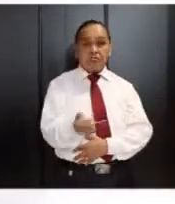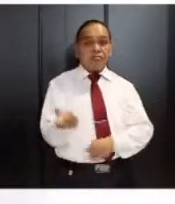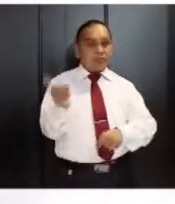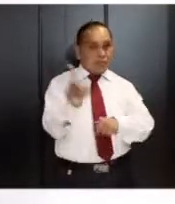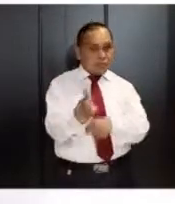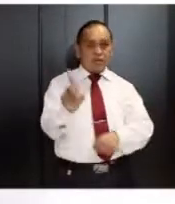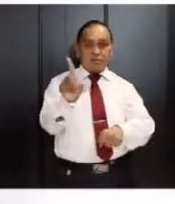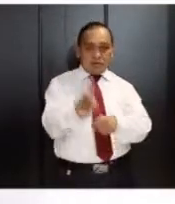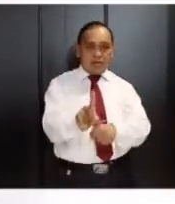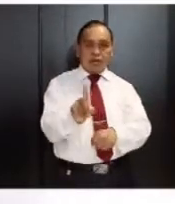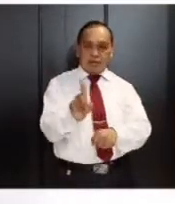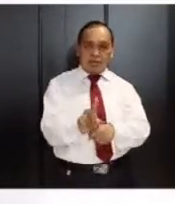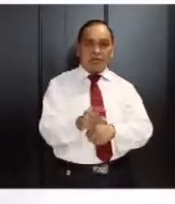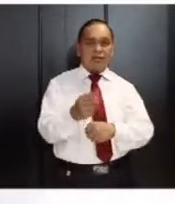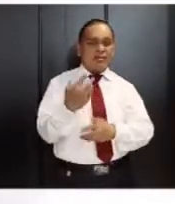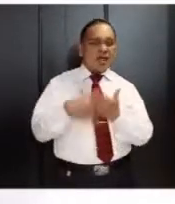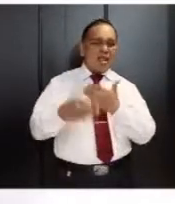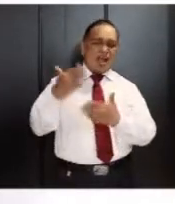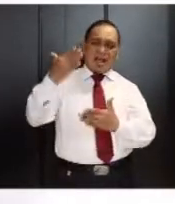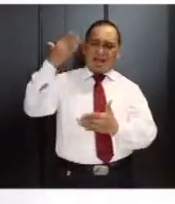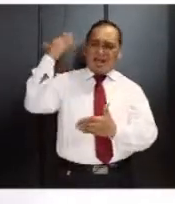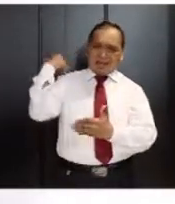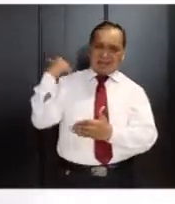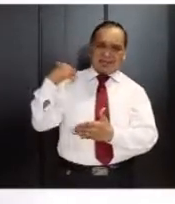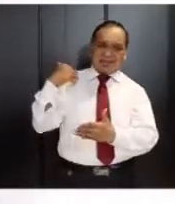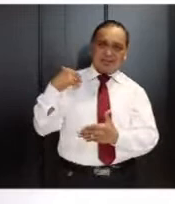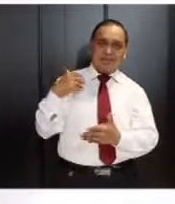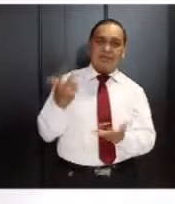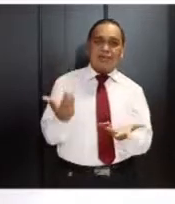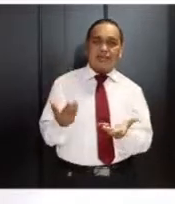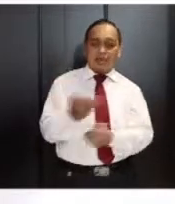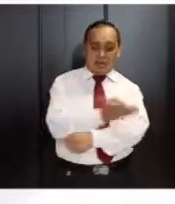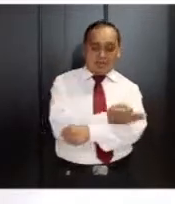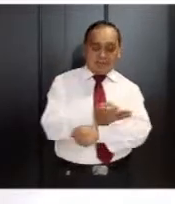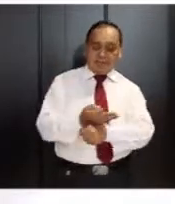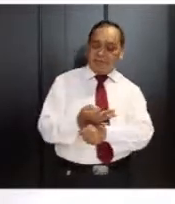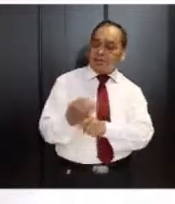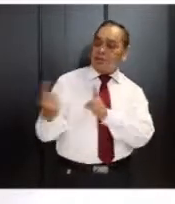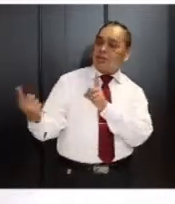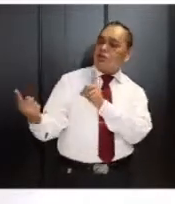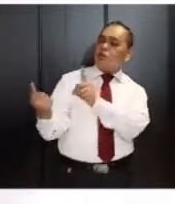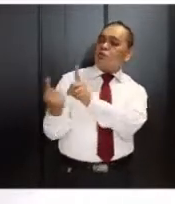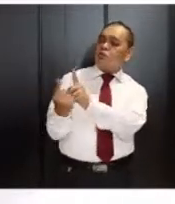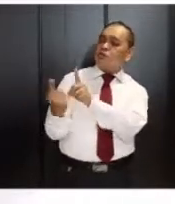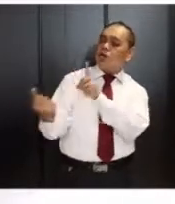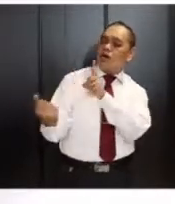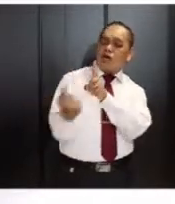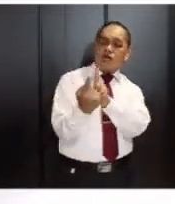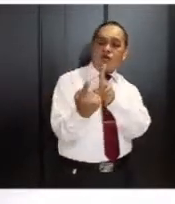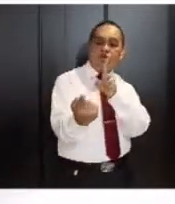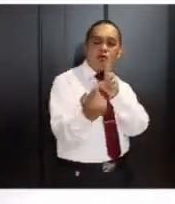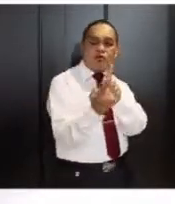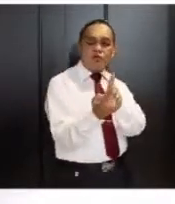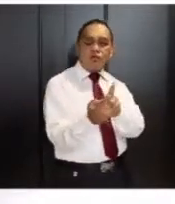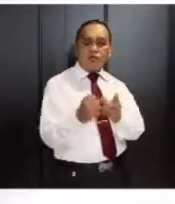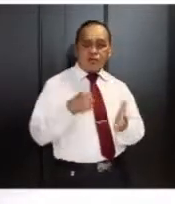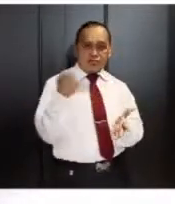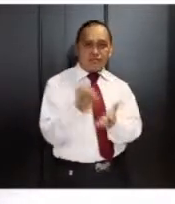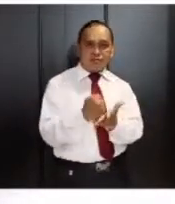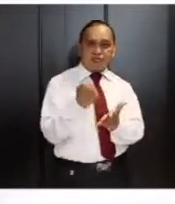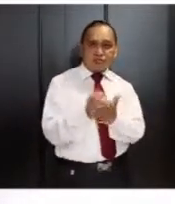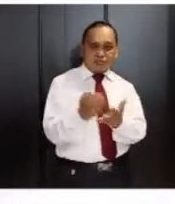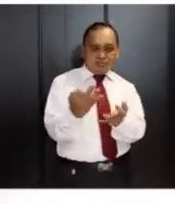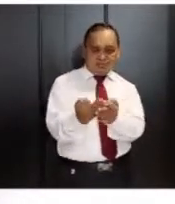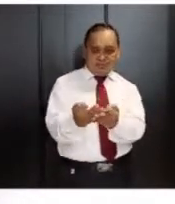días desde hace tiempo, entrevistándonos con las familias para que tengan la certeza jurídica de sus